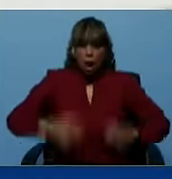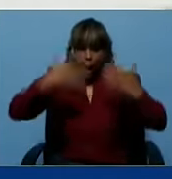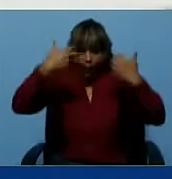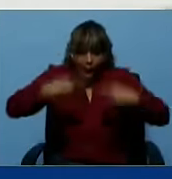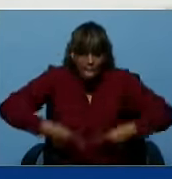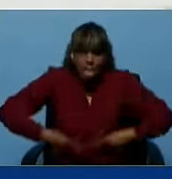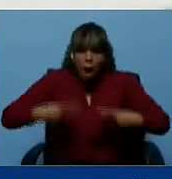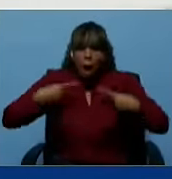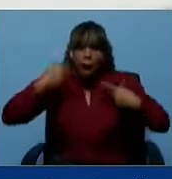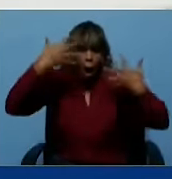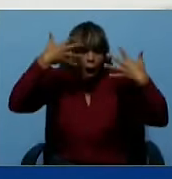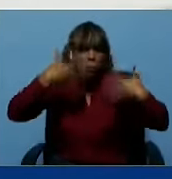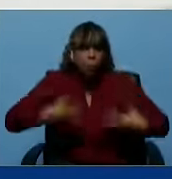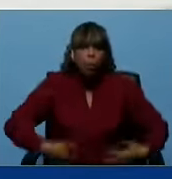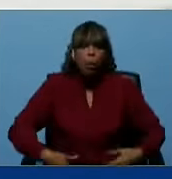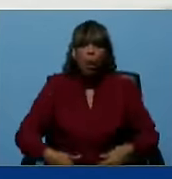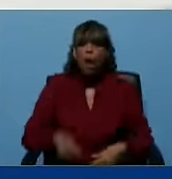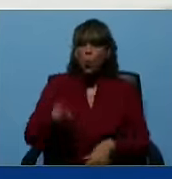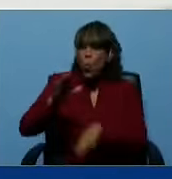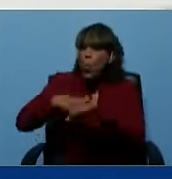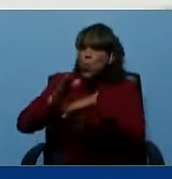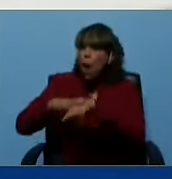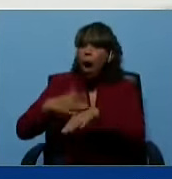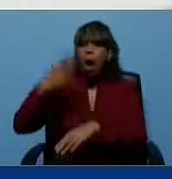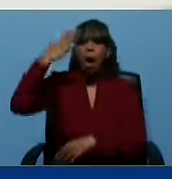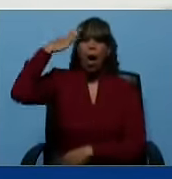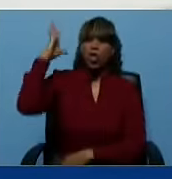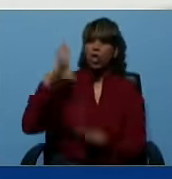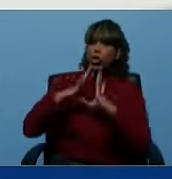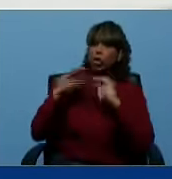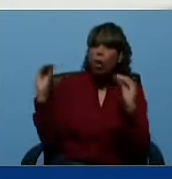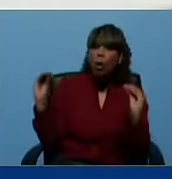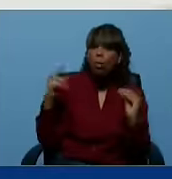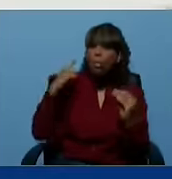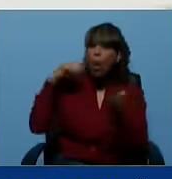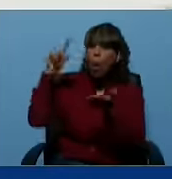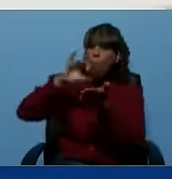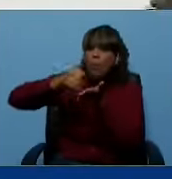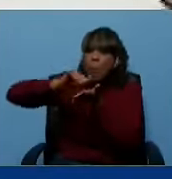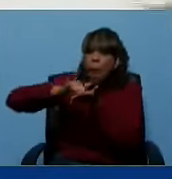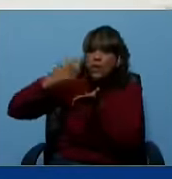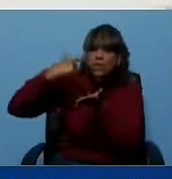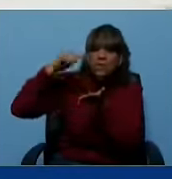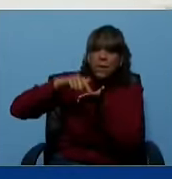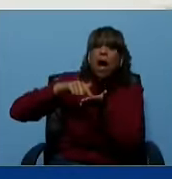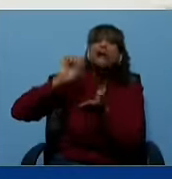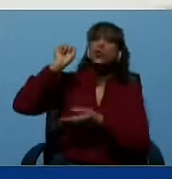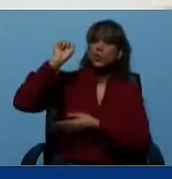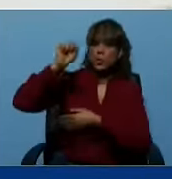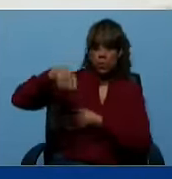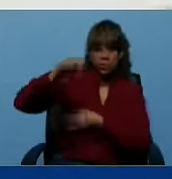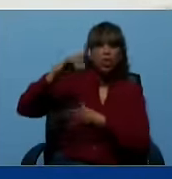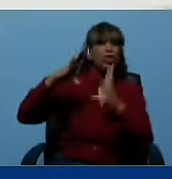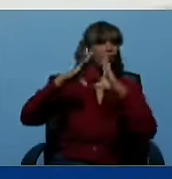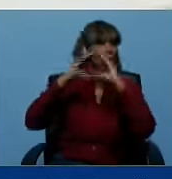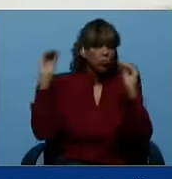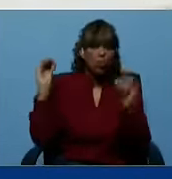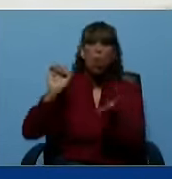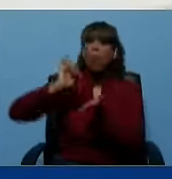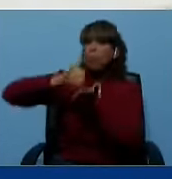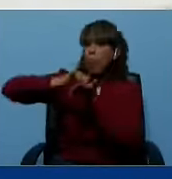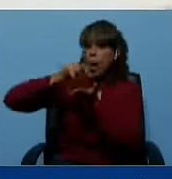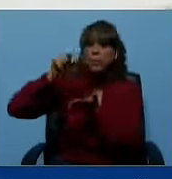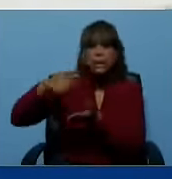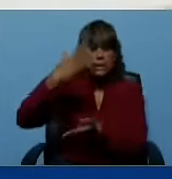Yo dije esto ayer en el acto de los abuelos y una señora, ¡ay, todo! Dijo. Yo le dije,